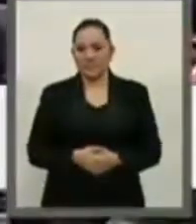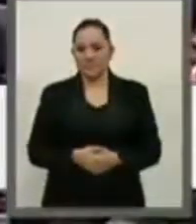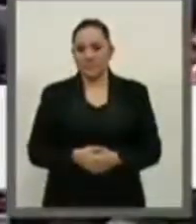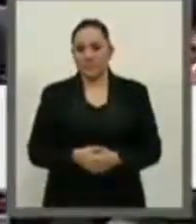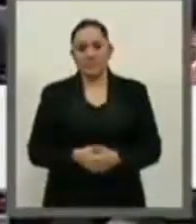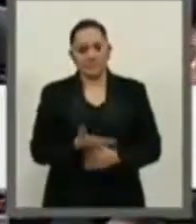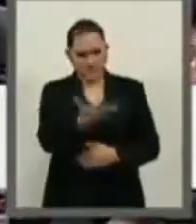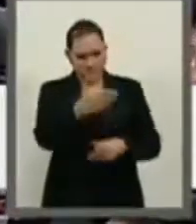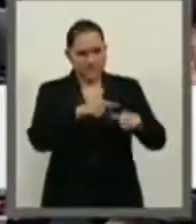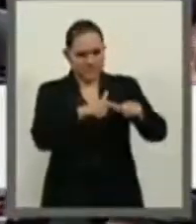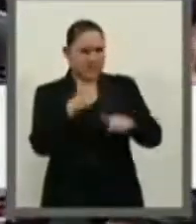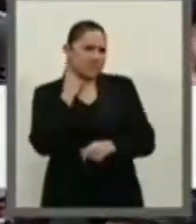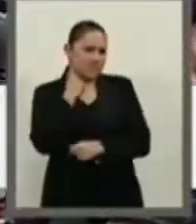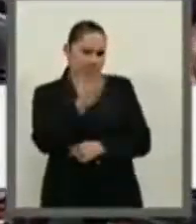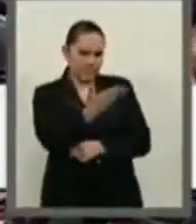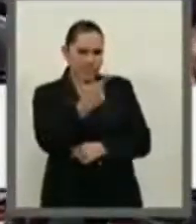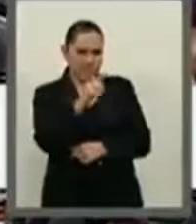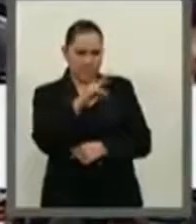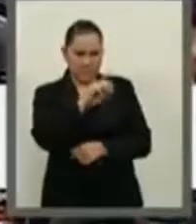Adelante, diputado Pablo Gómez.